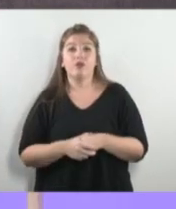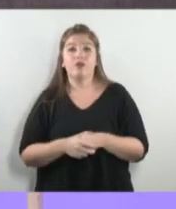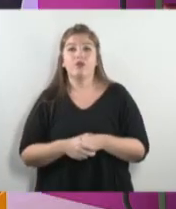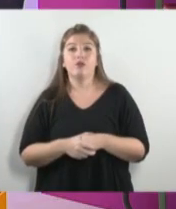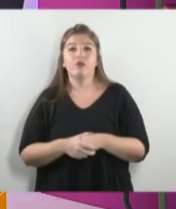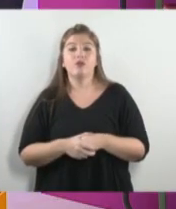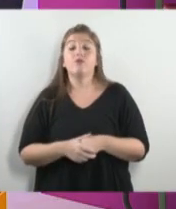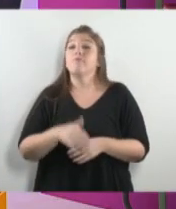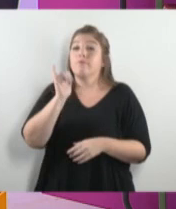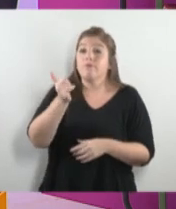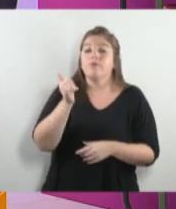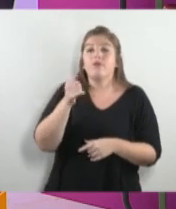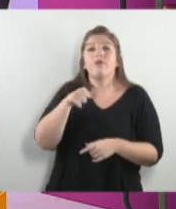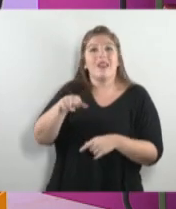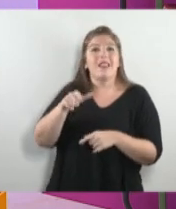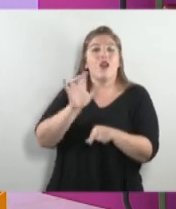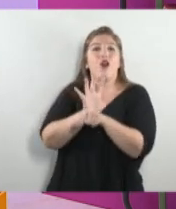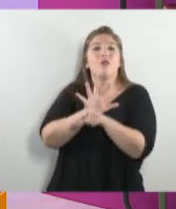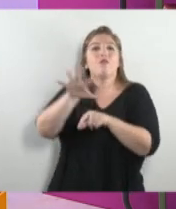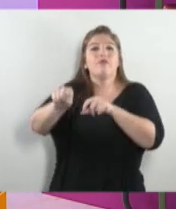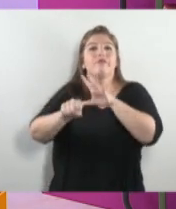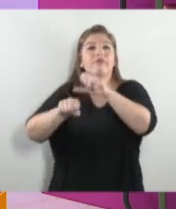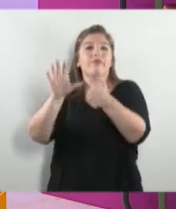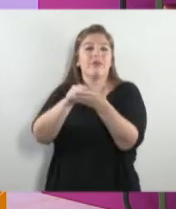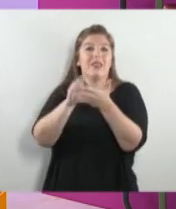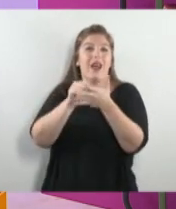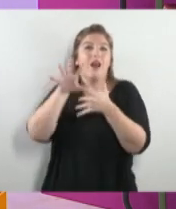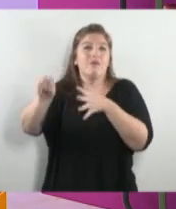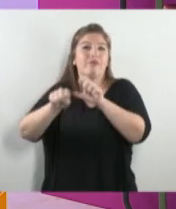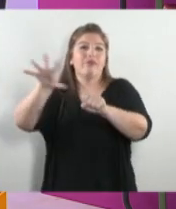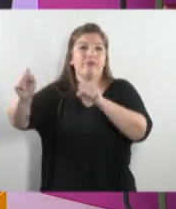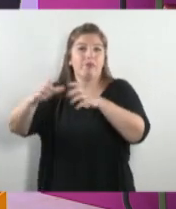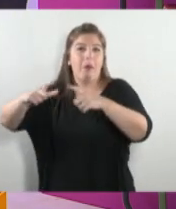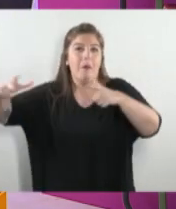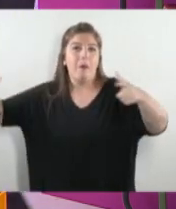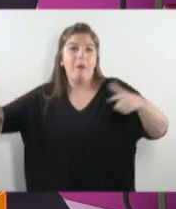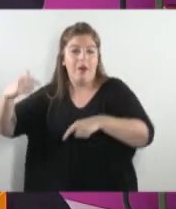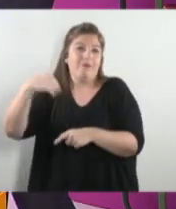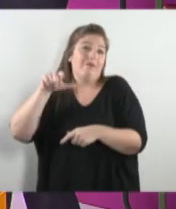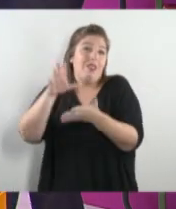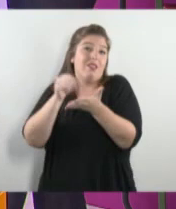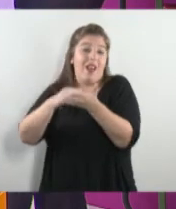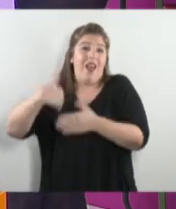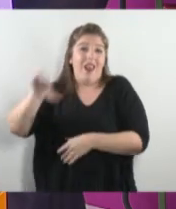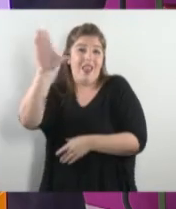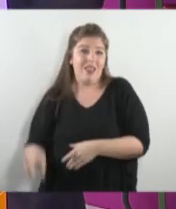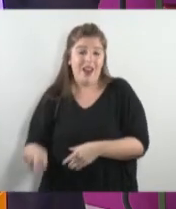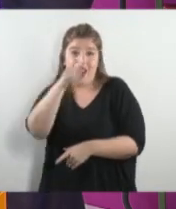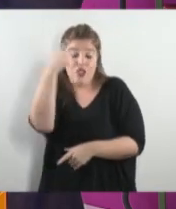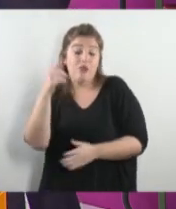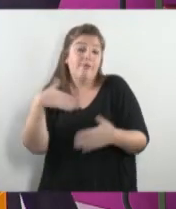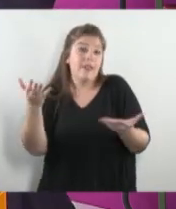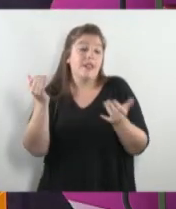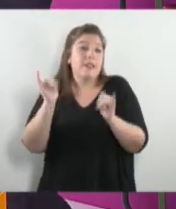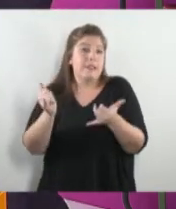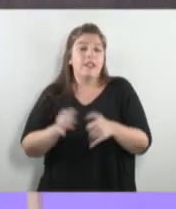Sí, así iban expandiendo el territorio de lo que después va a ser territorio argentino, nacional, ¿no? Perfecto. Así que, bueno, sí. No